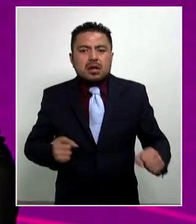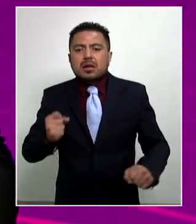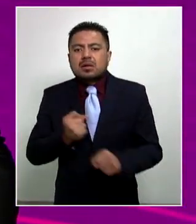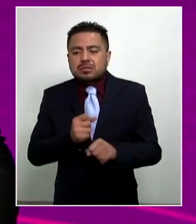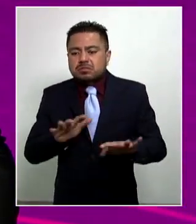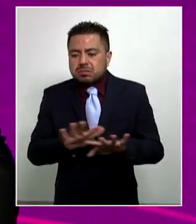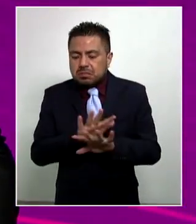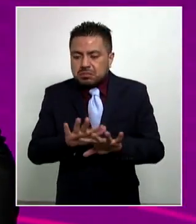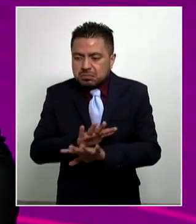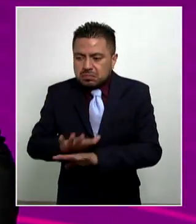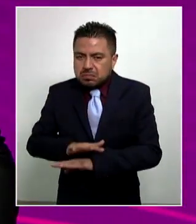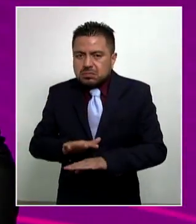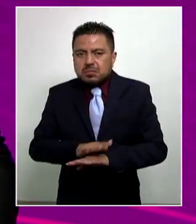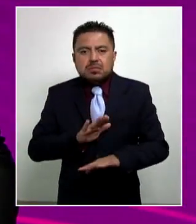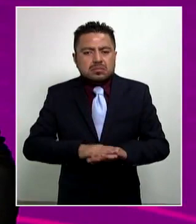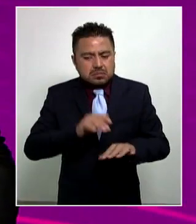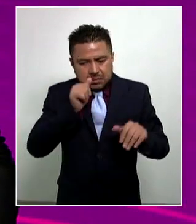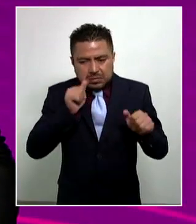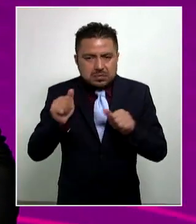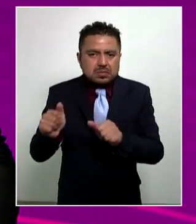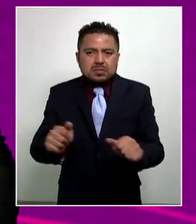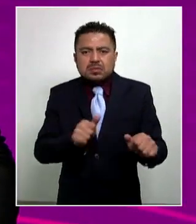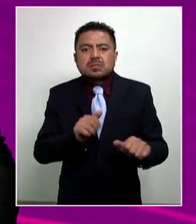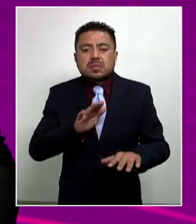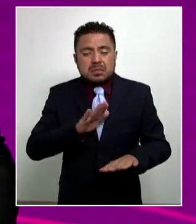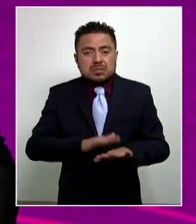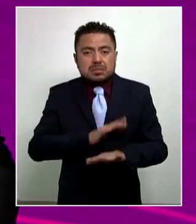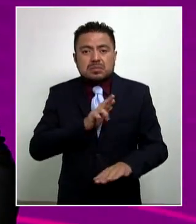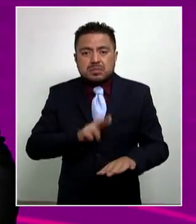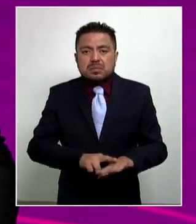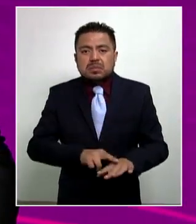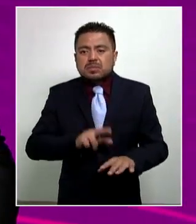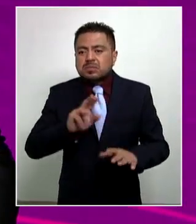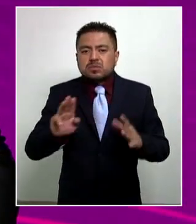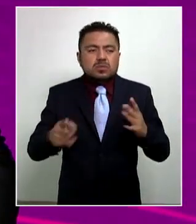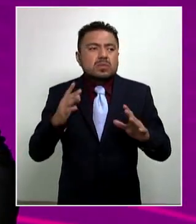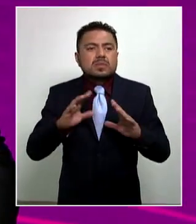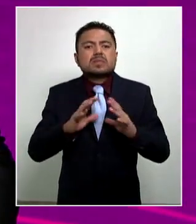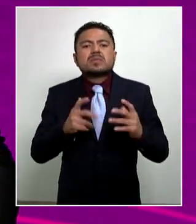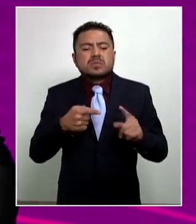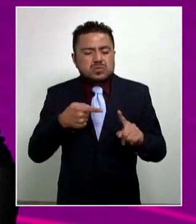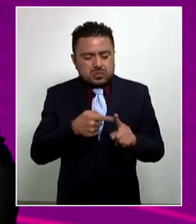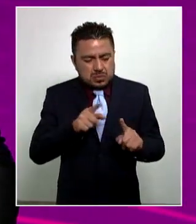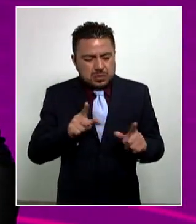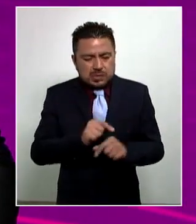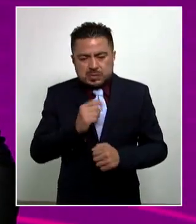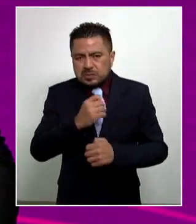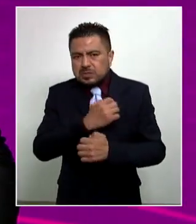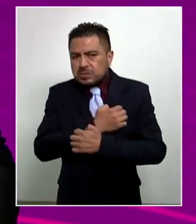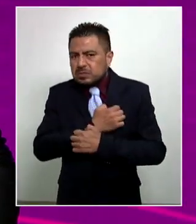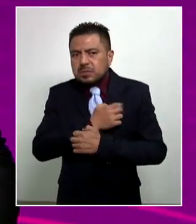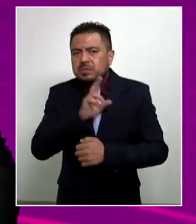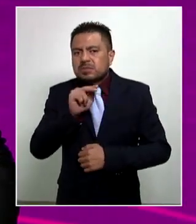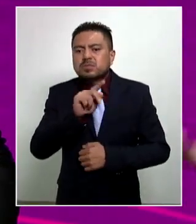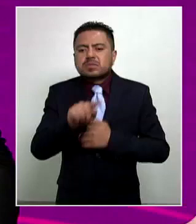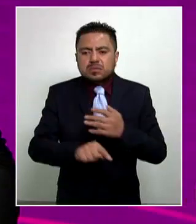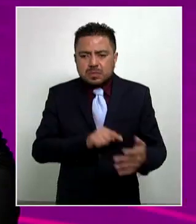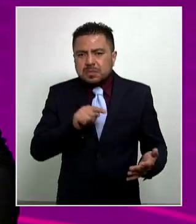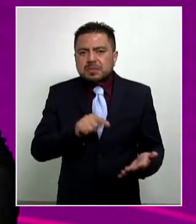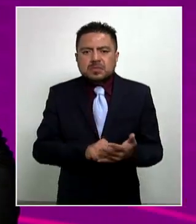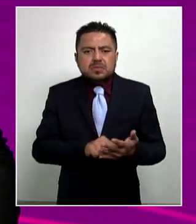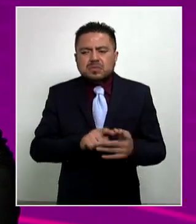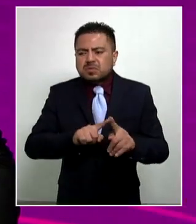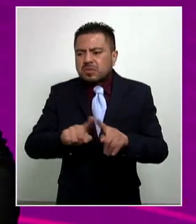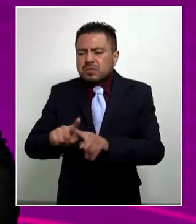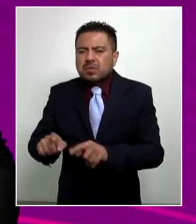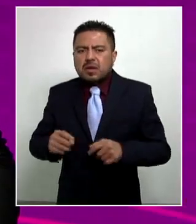ido cambiando, hay como más atención, ha habido más atención, no solo del mundo académico, sino en los espacios públicos, en